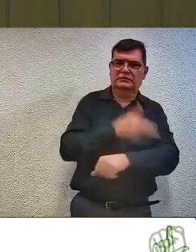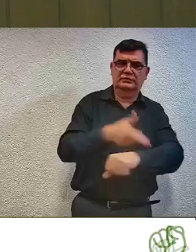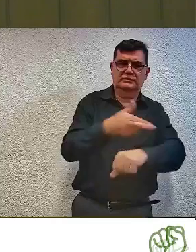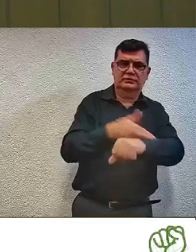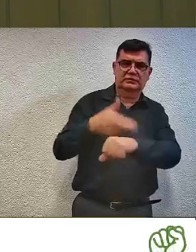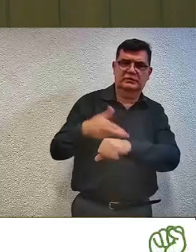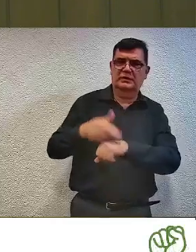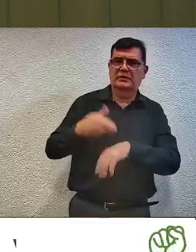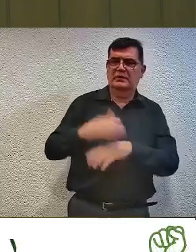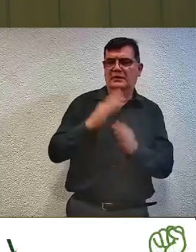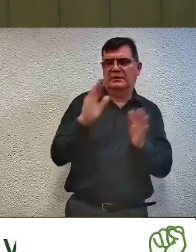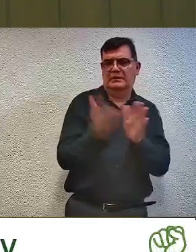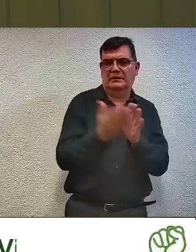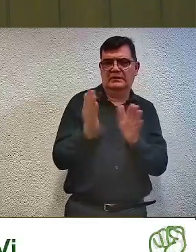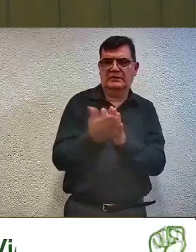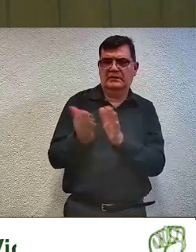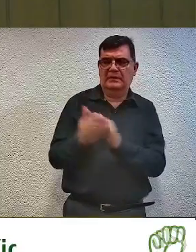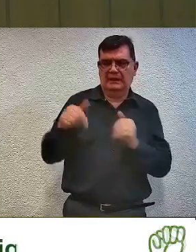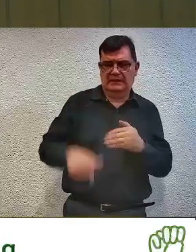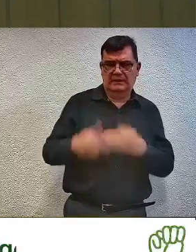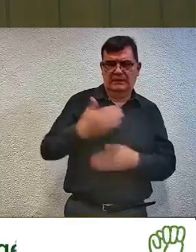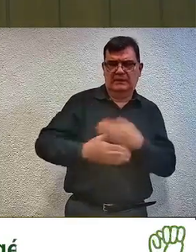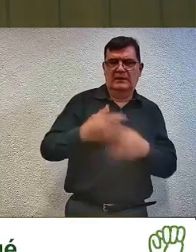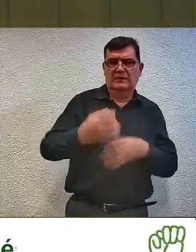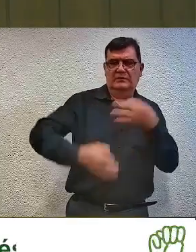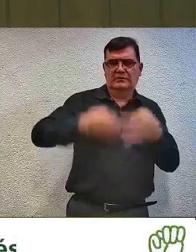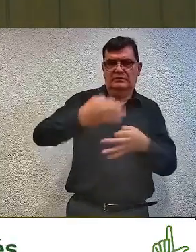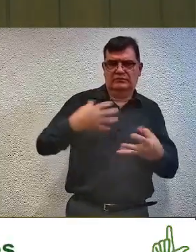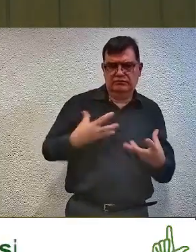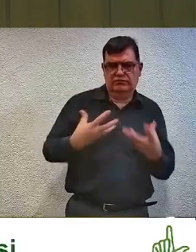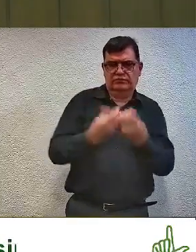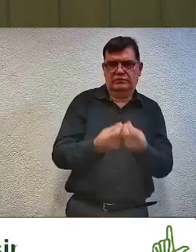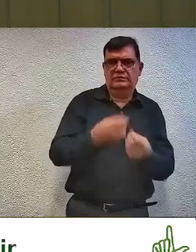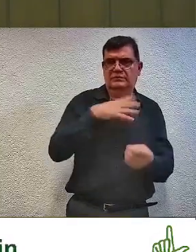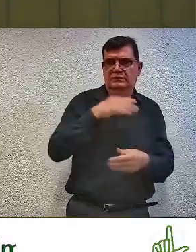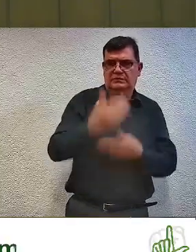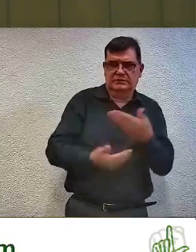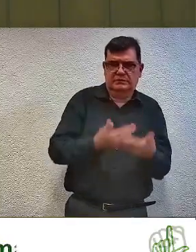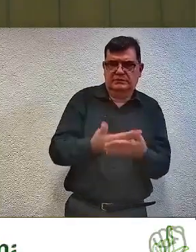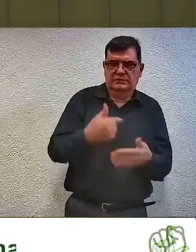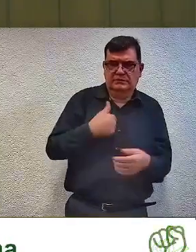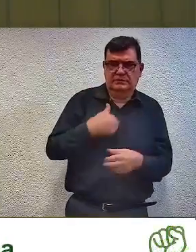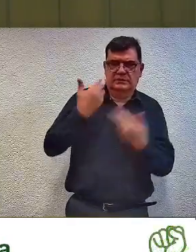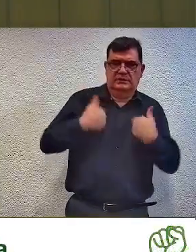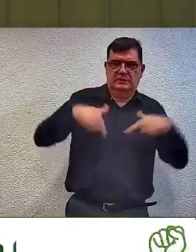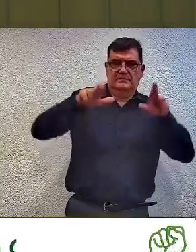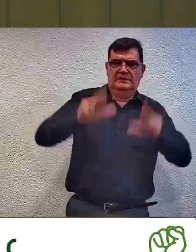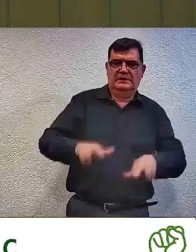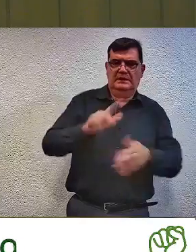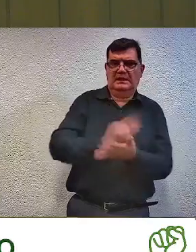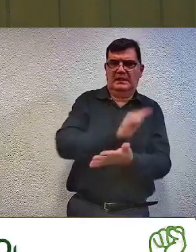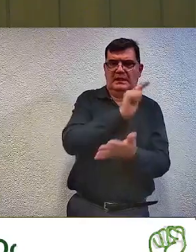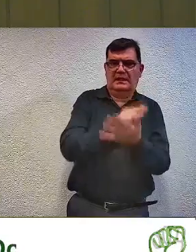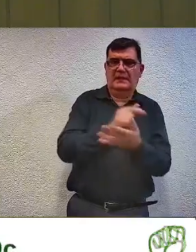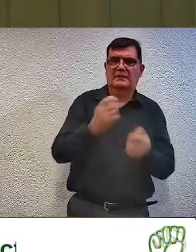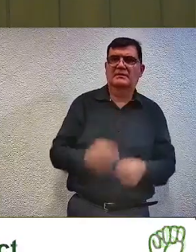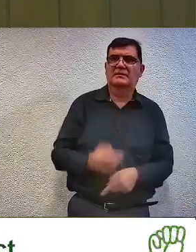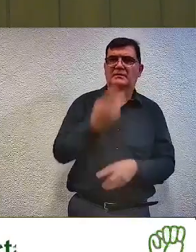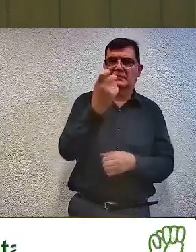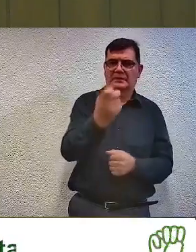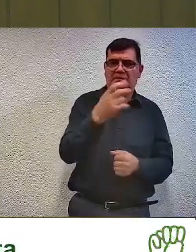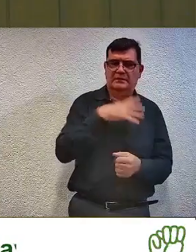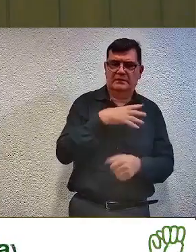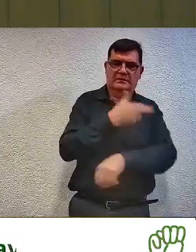tratarse de expedientes en el que este tribunal es parte y su servidora es la representante legal. Por ello,